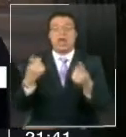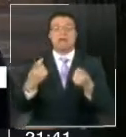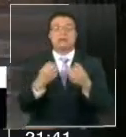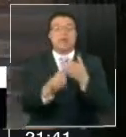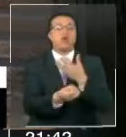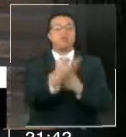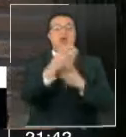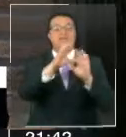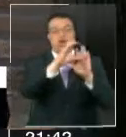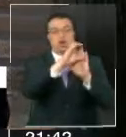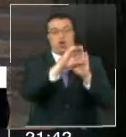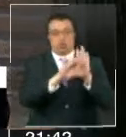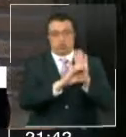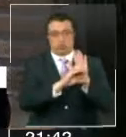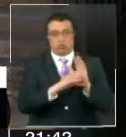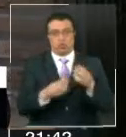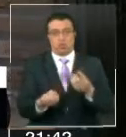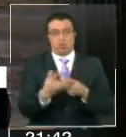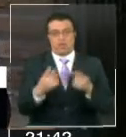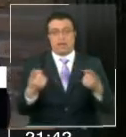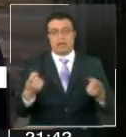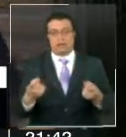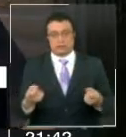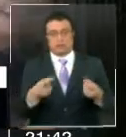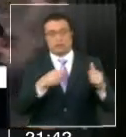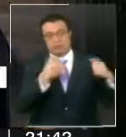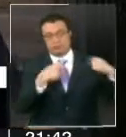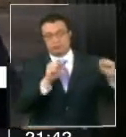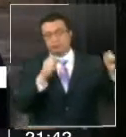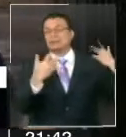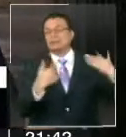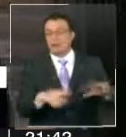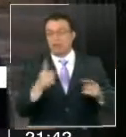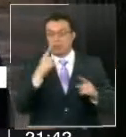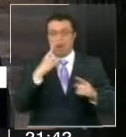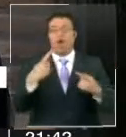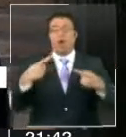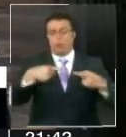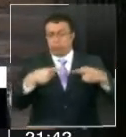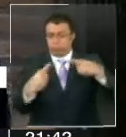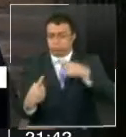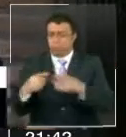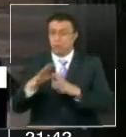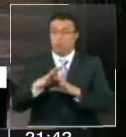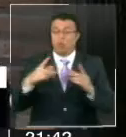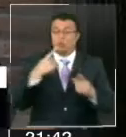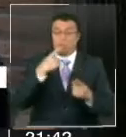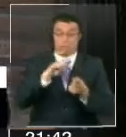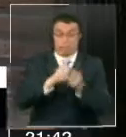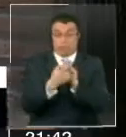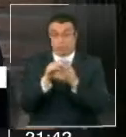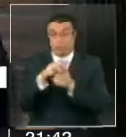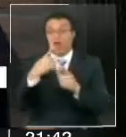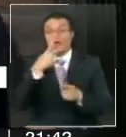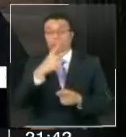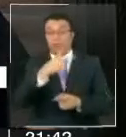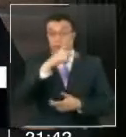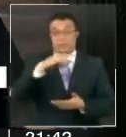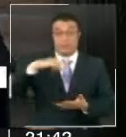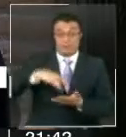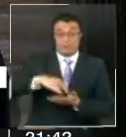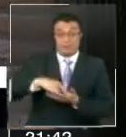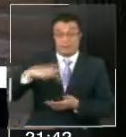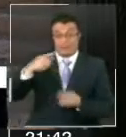una nueva constitución, a pesar de un montón de contradicciones, porque cuando ustedes ven en el Parlamento está lleno